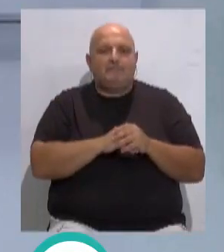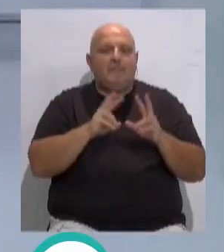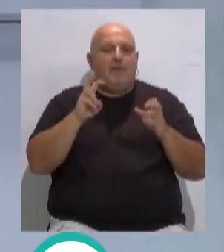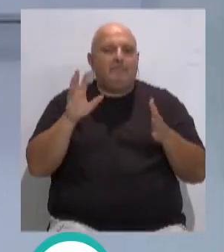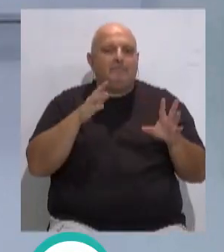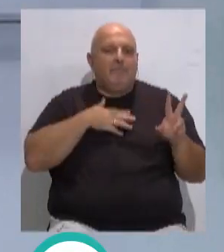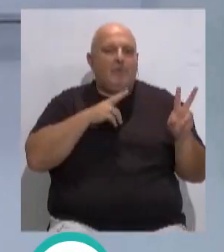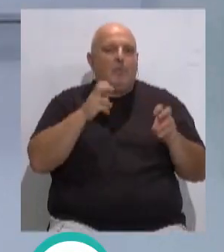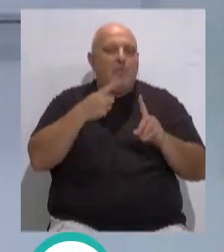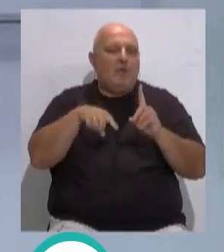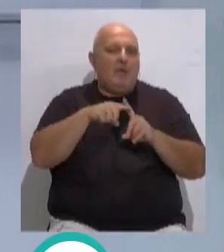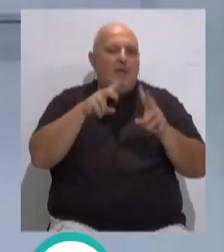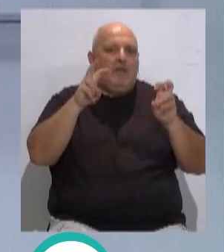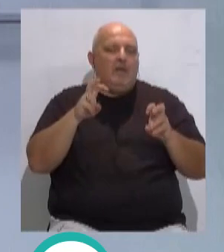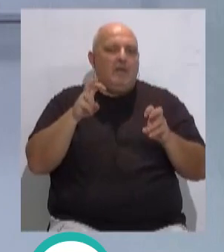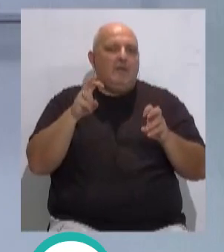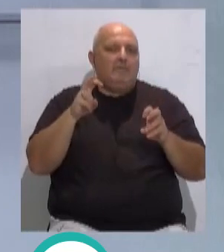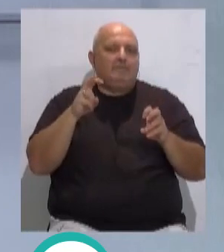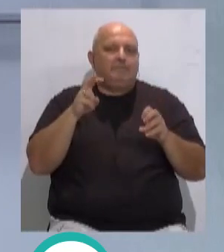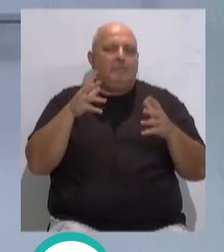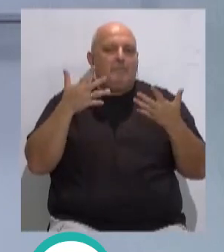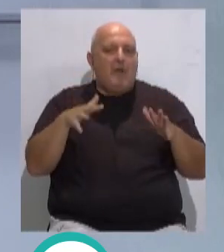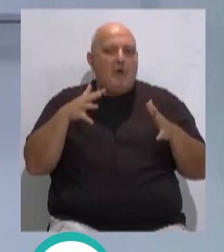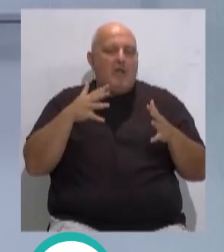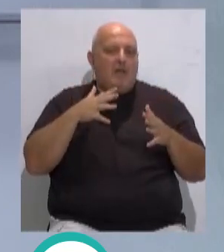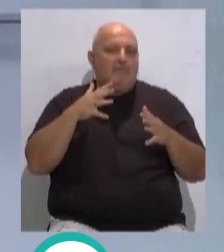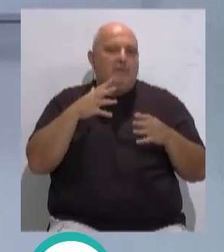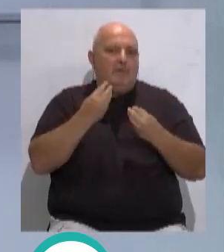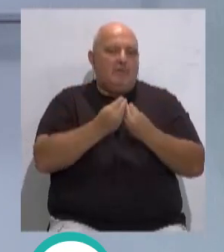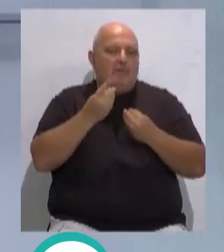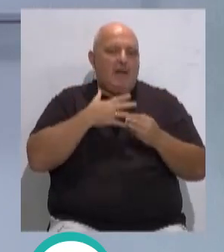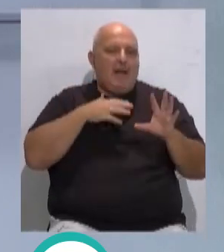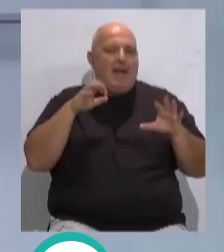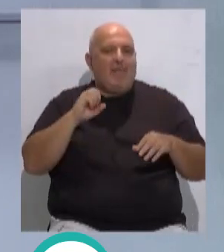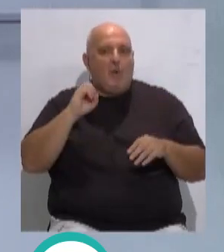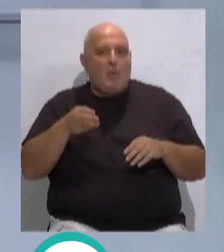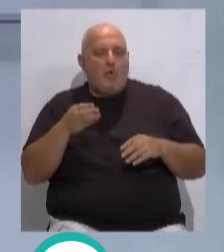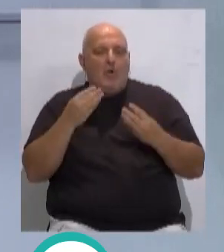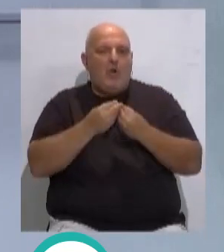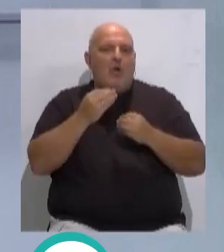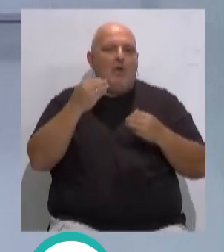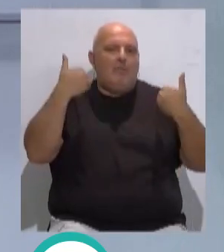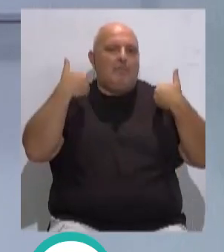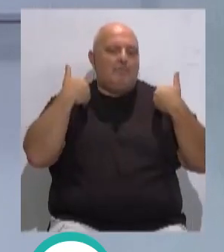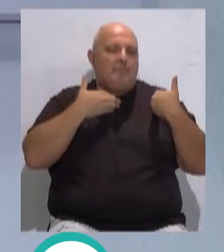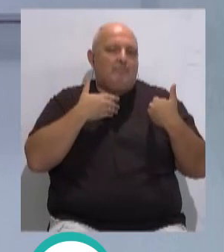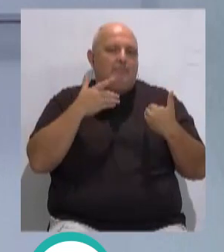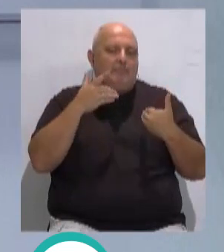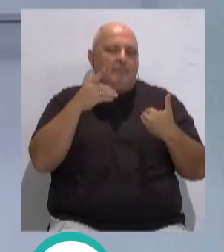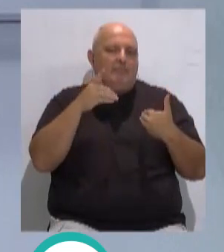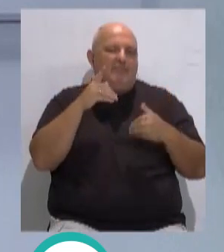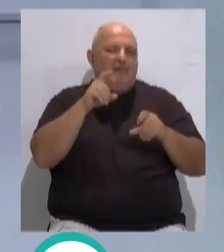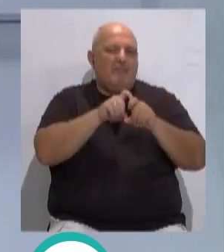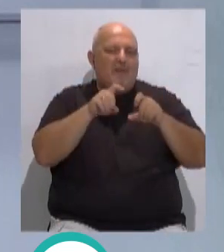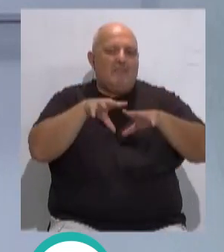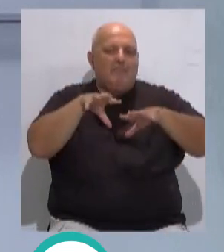Y nueva vuelta de tuerca este miércoles en el pulso que mantienen el Cádiz Club de Fútbol y la Autoridad Portuaria de Cádiz